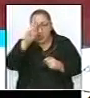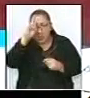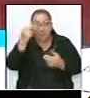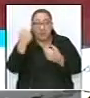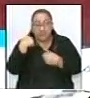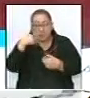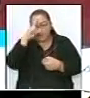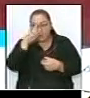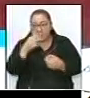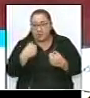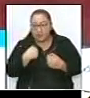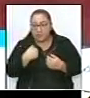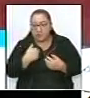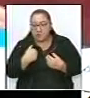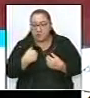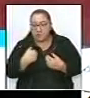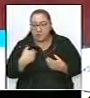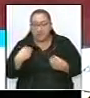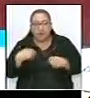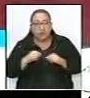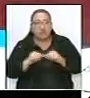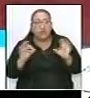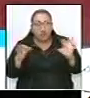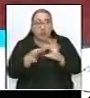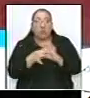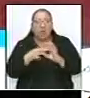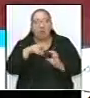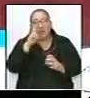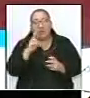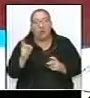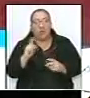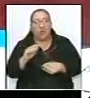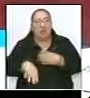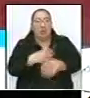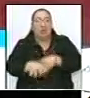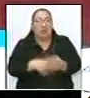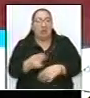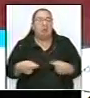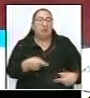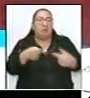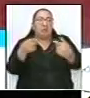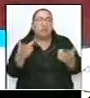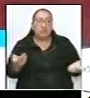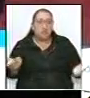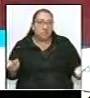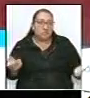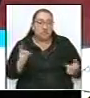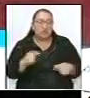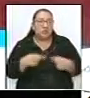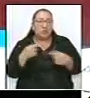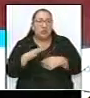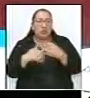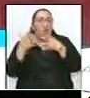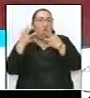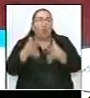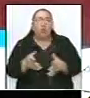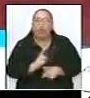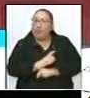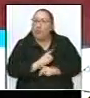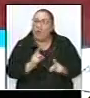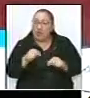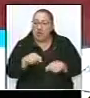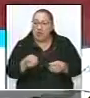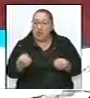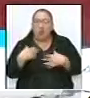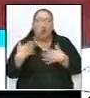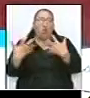nación, tiene que tener la responsabilidad de mantener la unidad del país, y no la revuelta, y no la confrontación, y no la enemistad, y no los odios. Porque acá se maneja